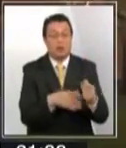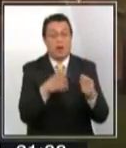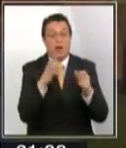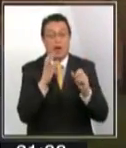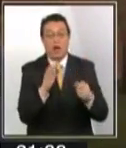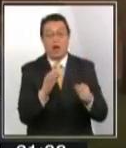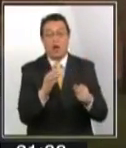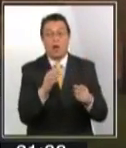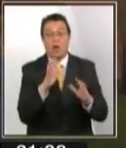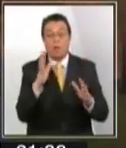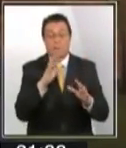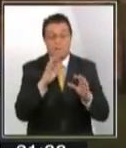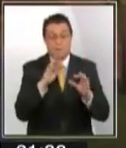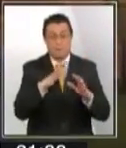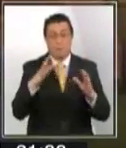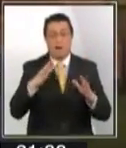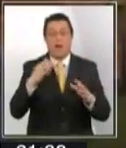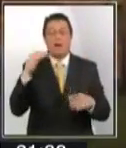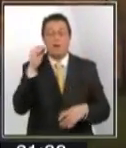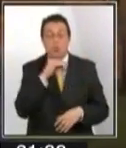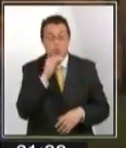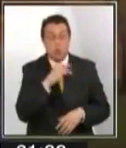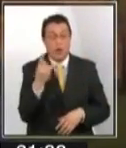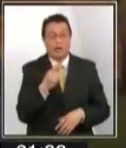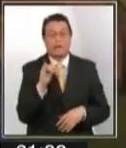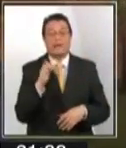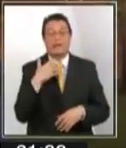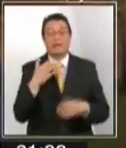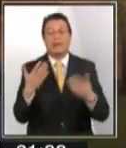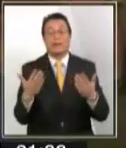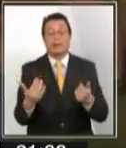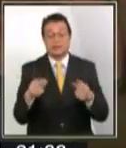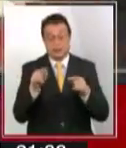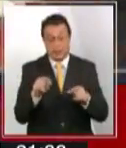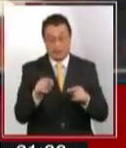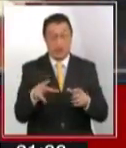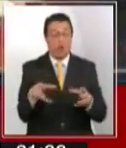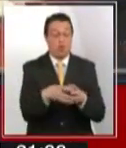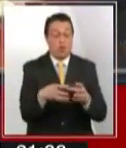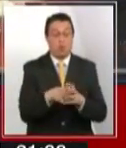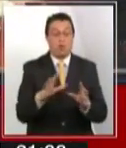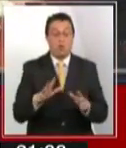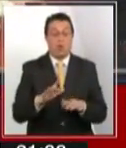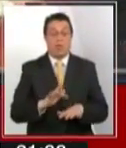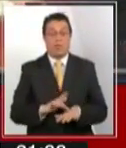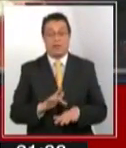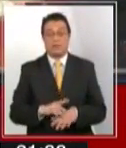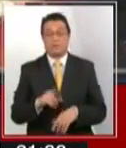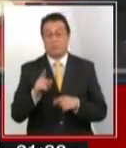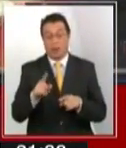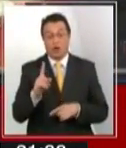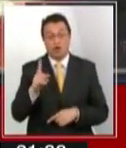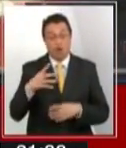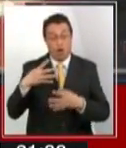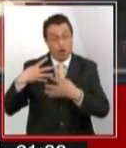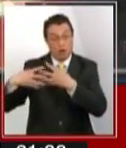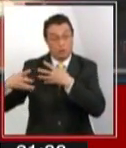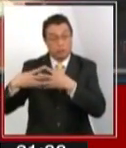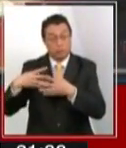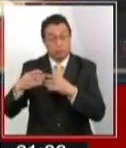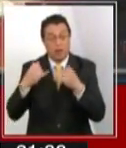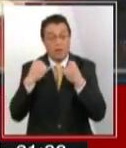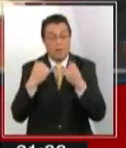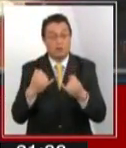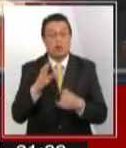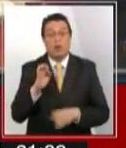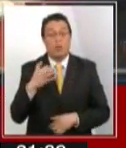su atención con la magnitud y la urgencia que se requiere en esta población tan sensible. Perdón, pero, o sea, ¿no se transparentaban las cifras porque los